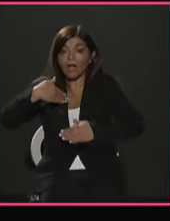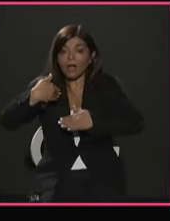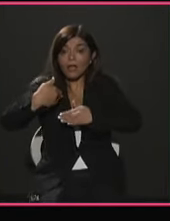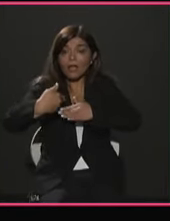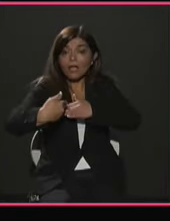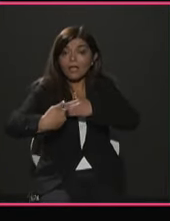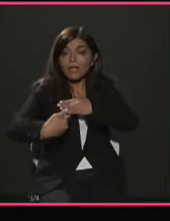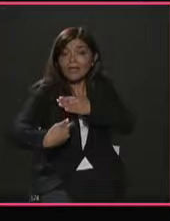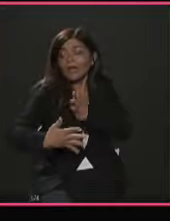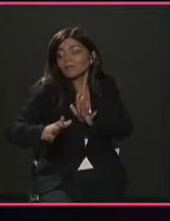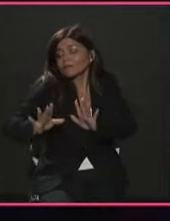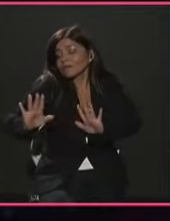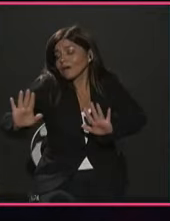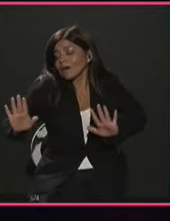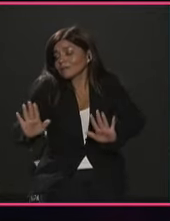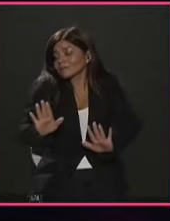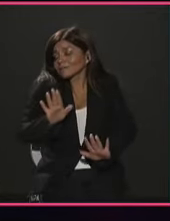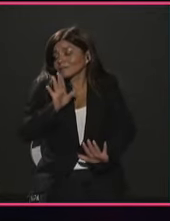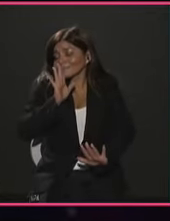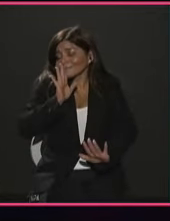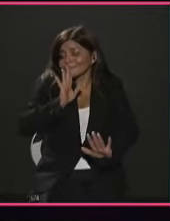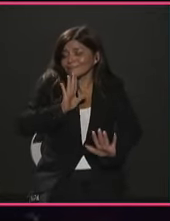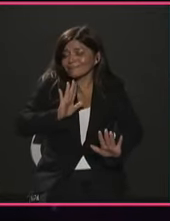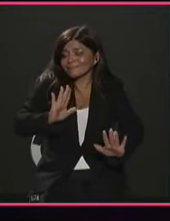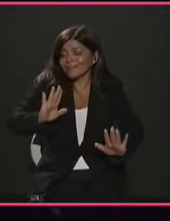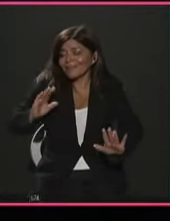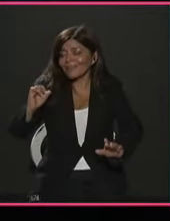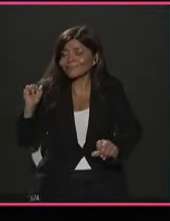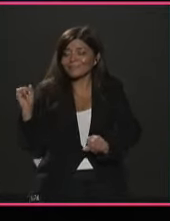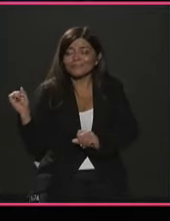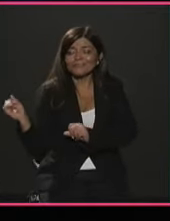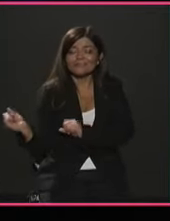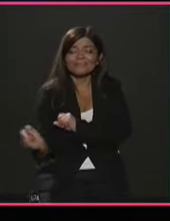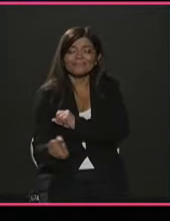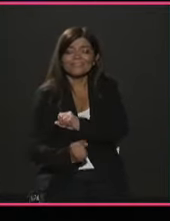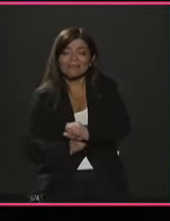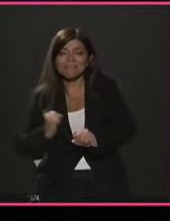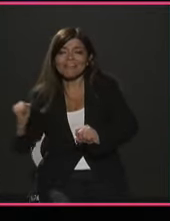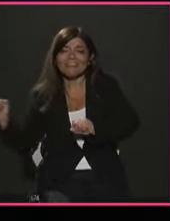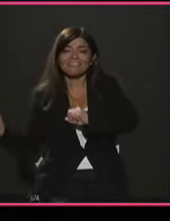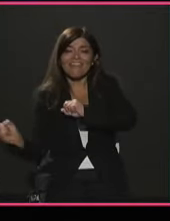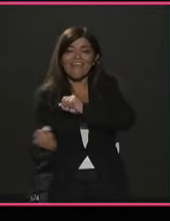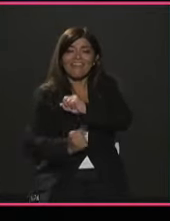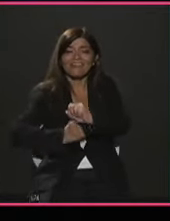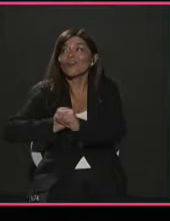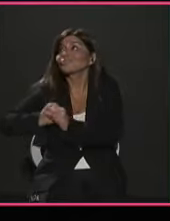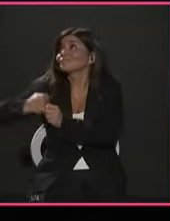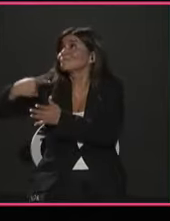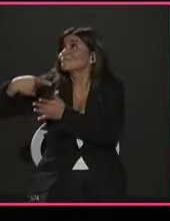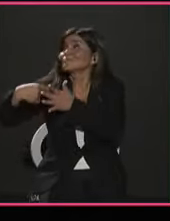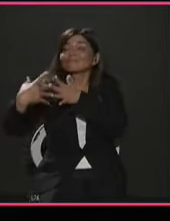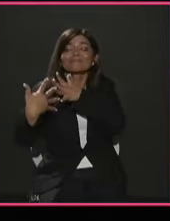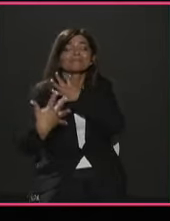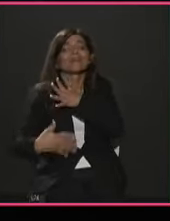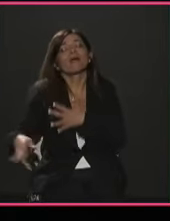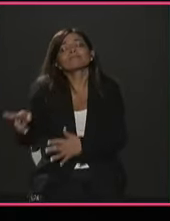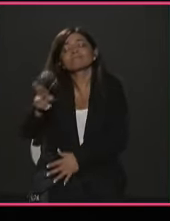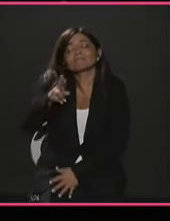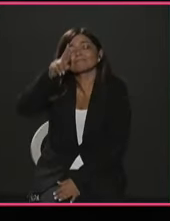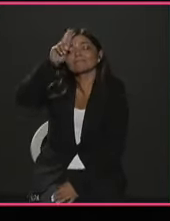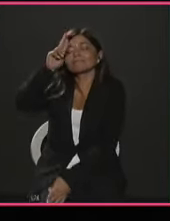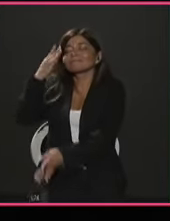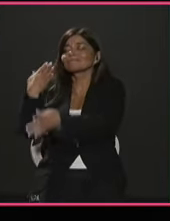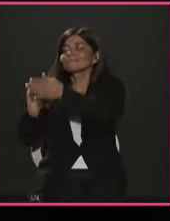vacío tengo tendencia a presumir son centenas de miles de años repitiendo los